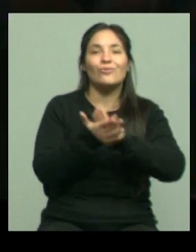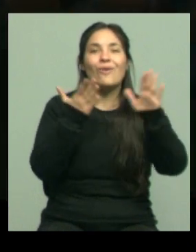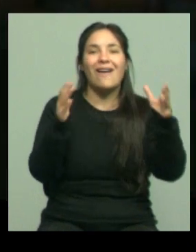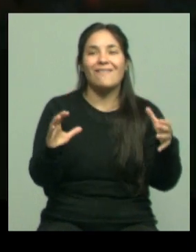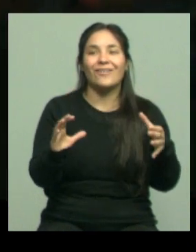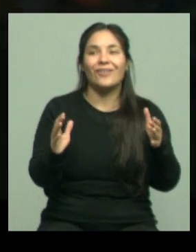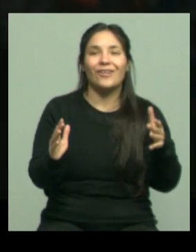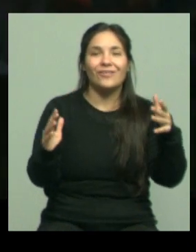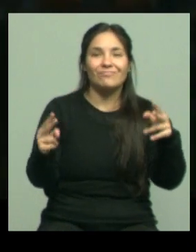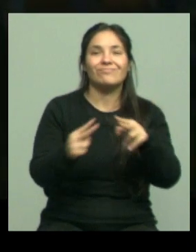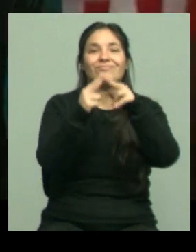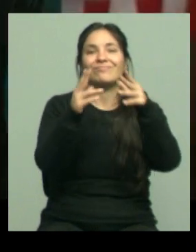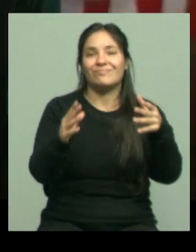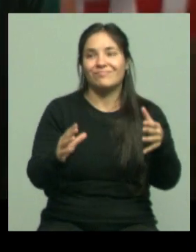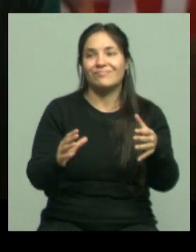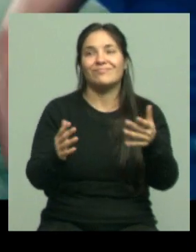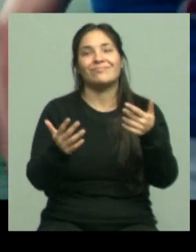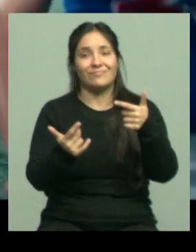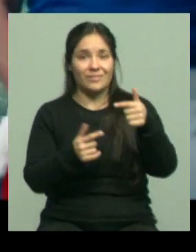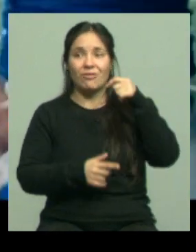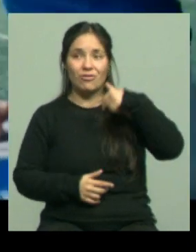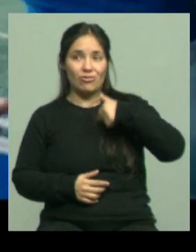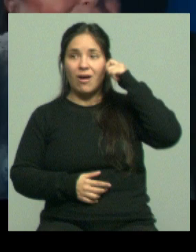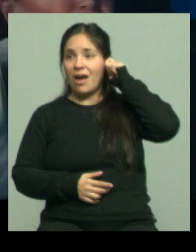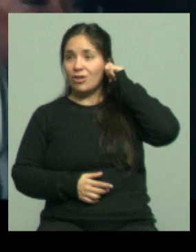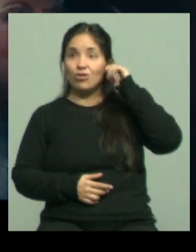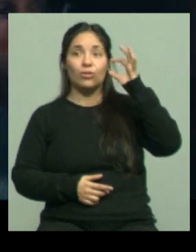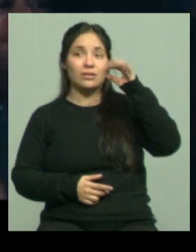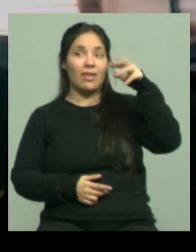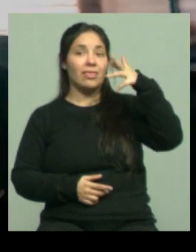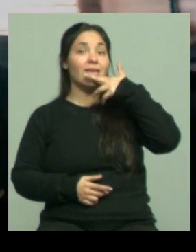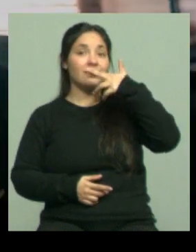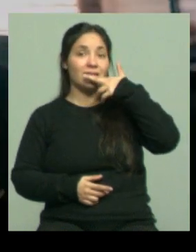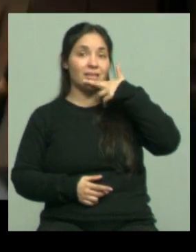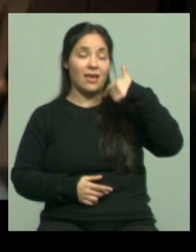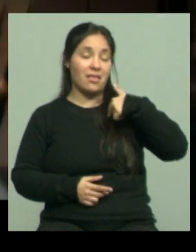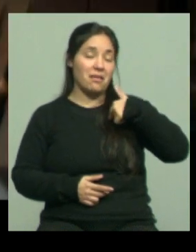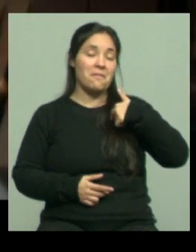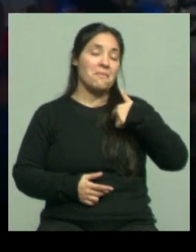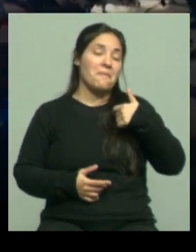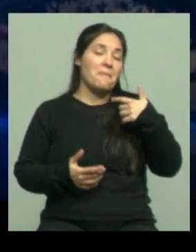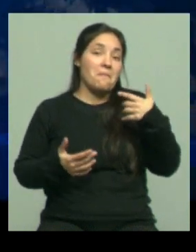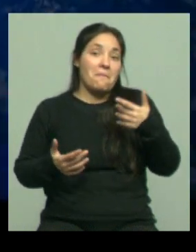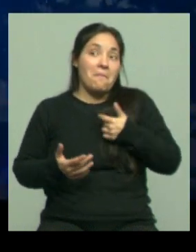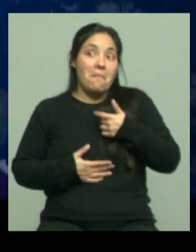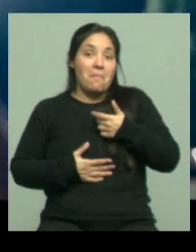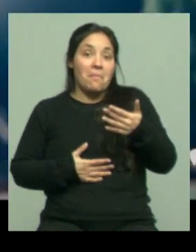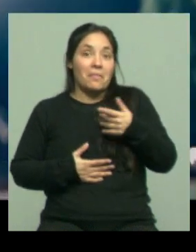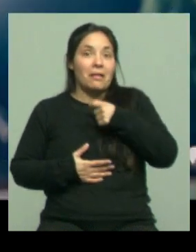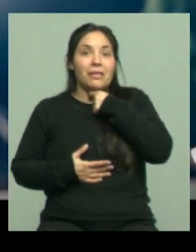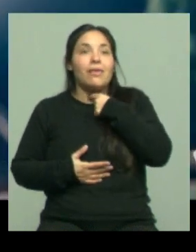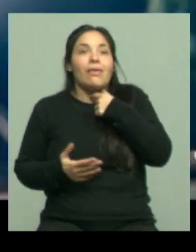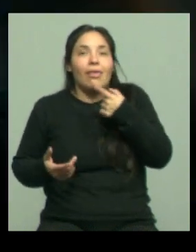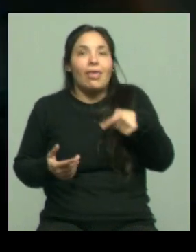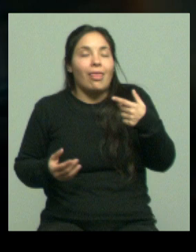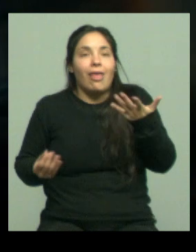de, bueno, tengo 17 años, no sé lo que quiero, y también como transitaron una